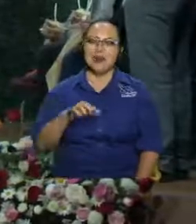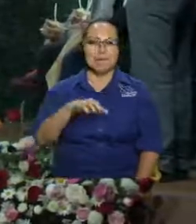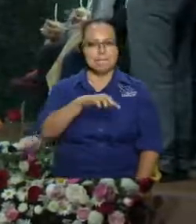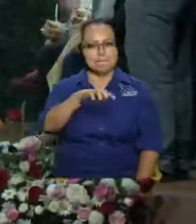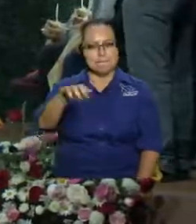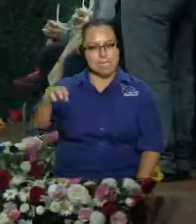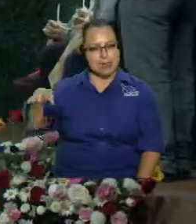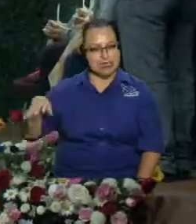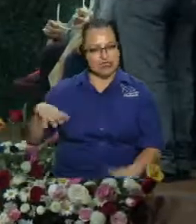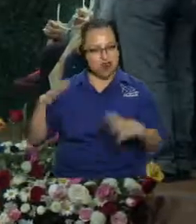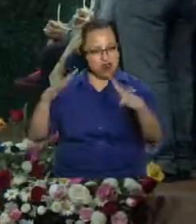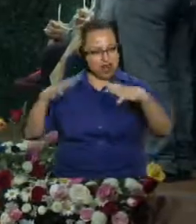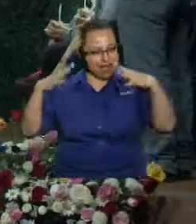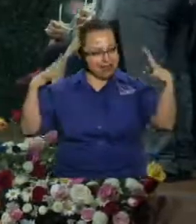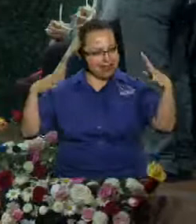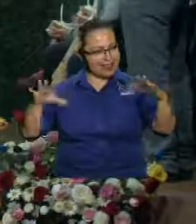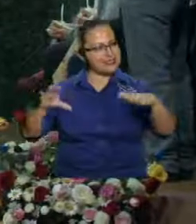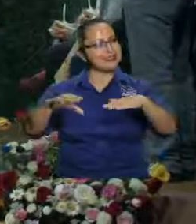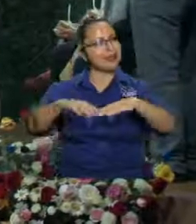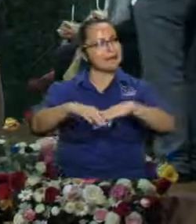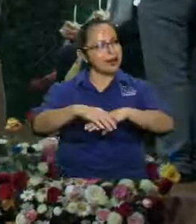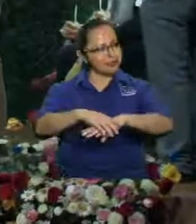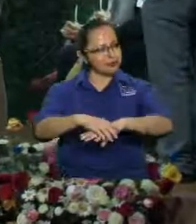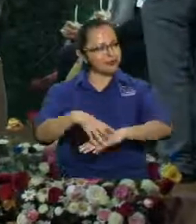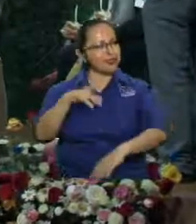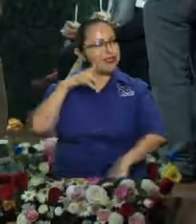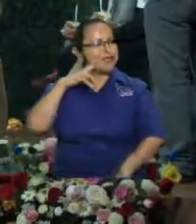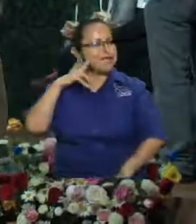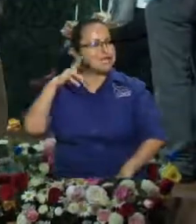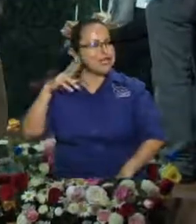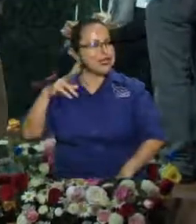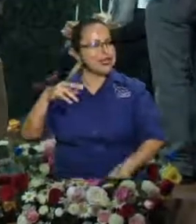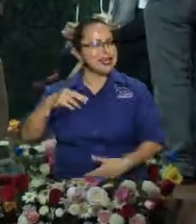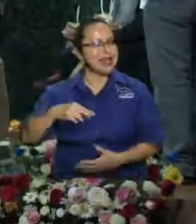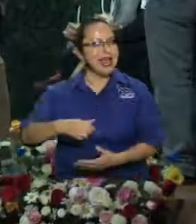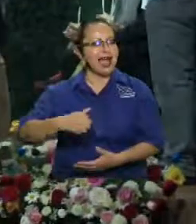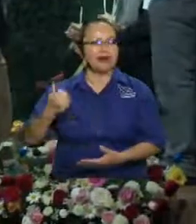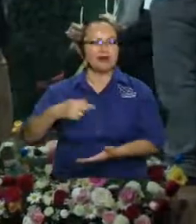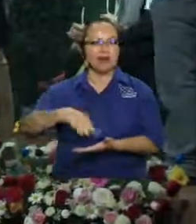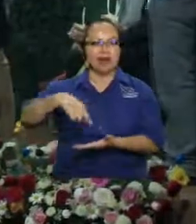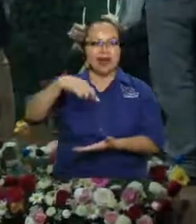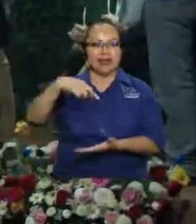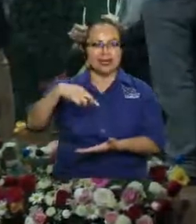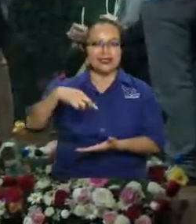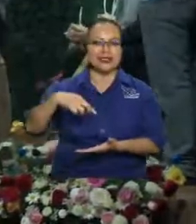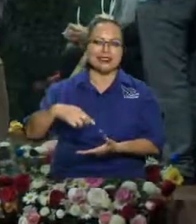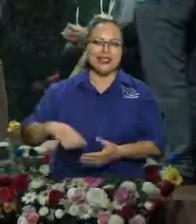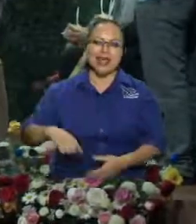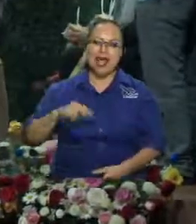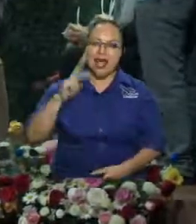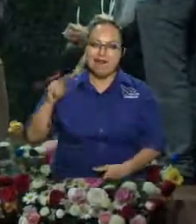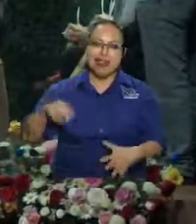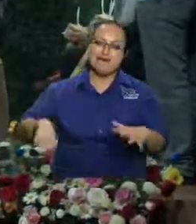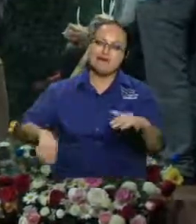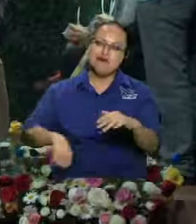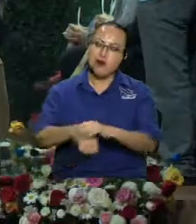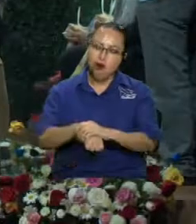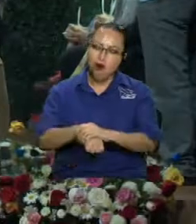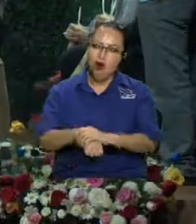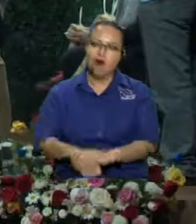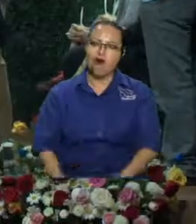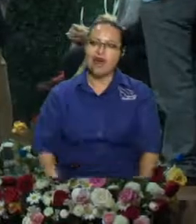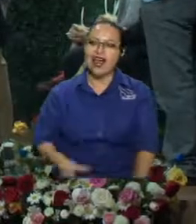Él quería un patio más grande, ella quería otro par de zapatos, él quería ir a ver el clásico, aquel quería una cena para